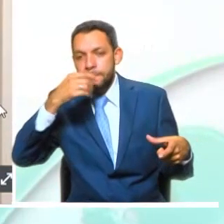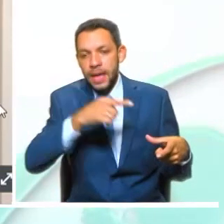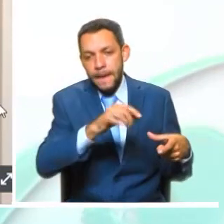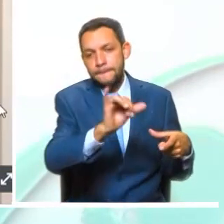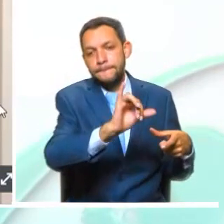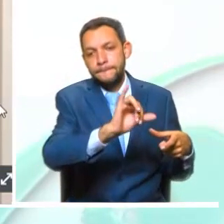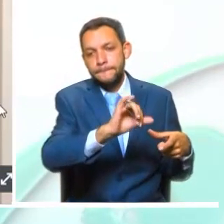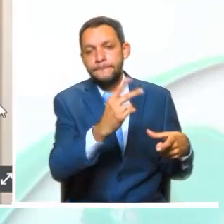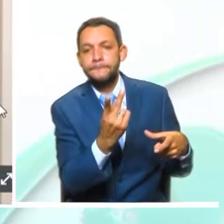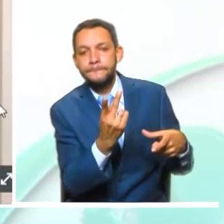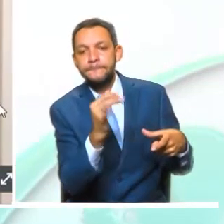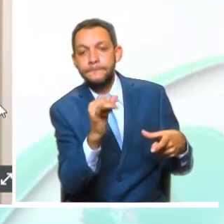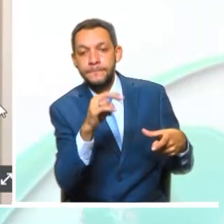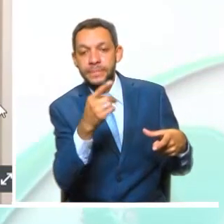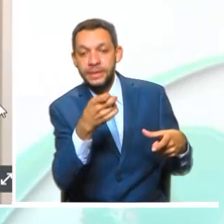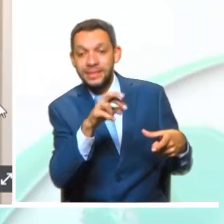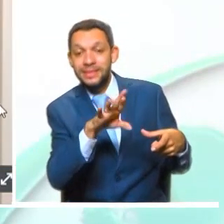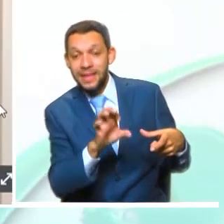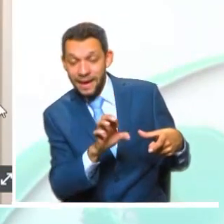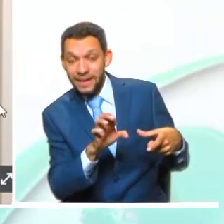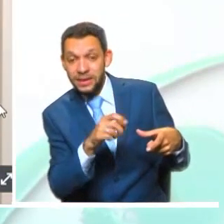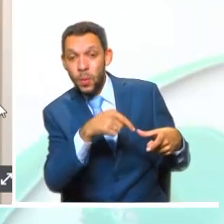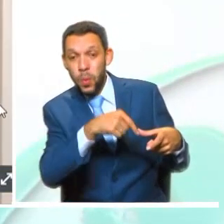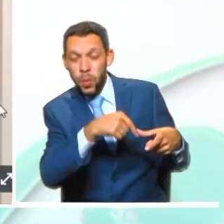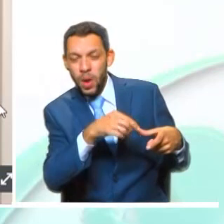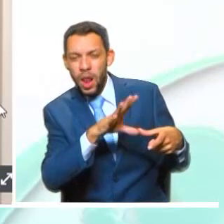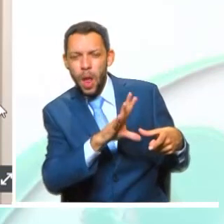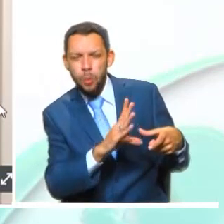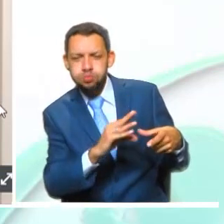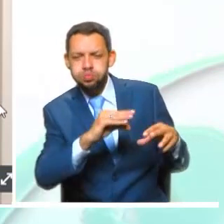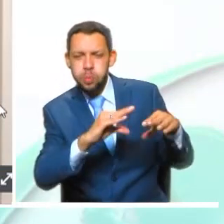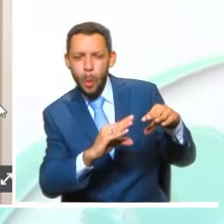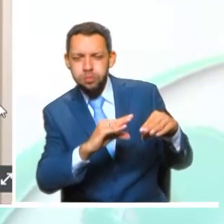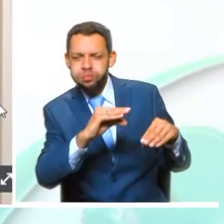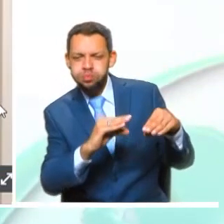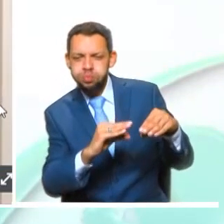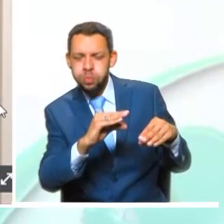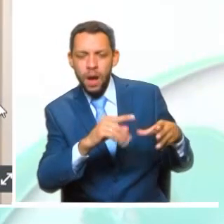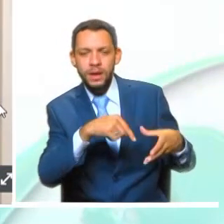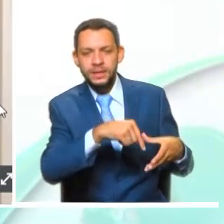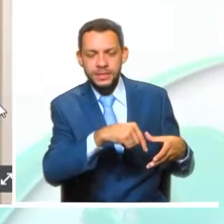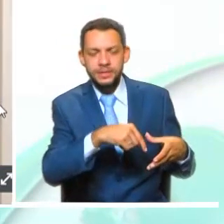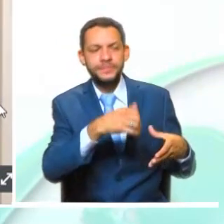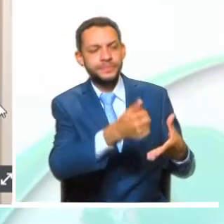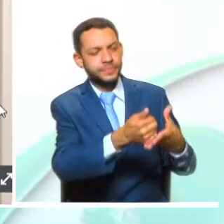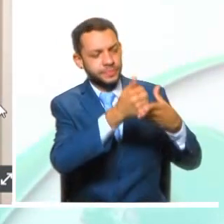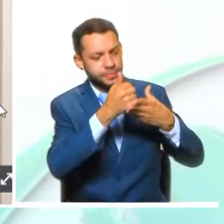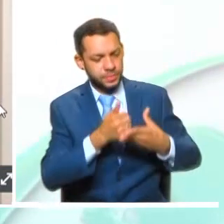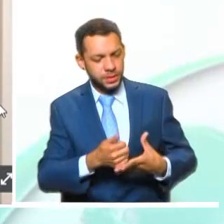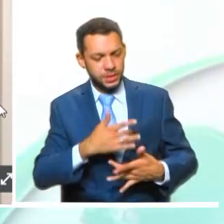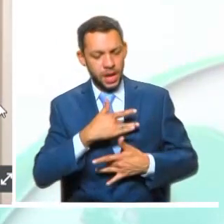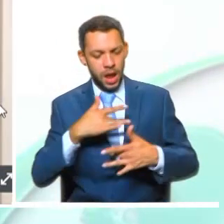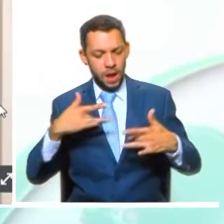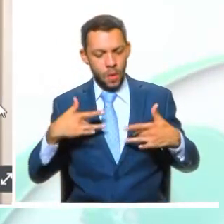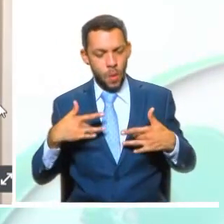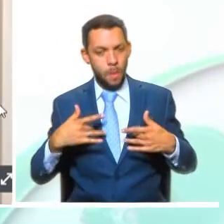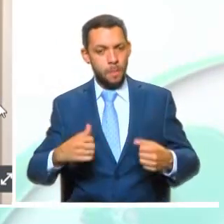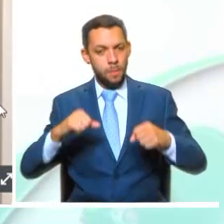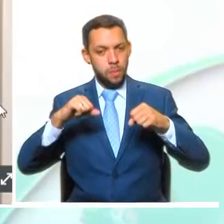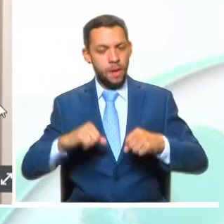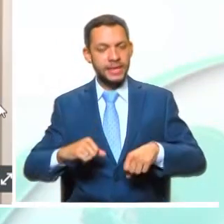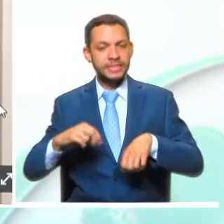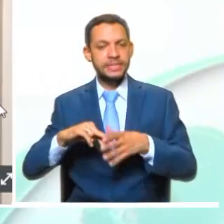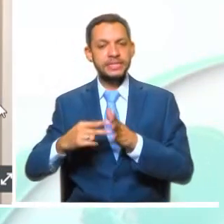vinagre como si fueran un cucurucho y esto le va a ayudar a estimular